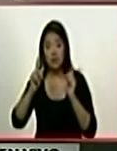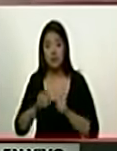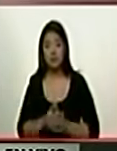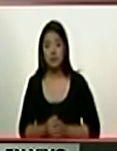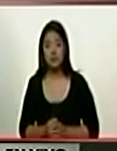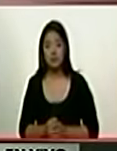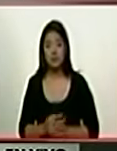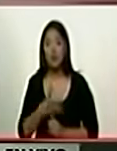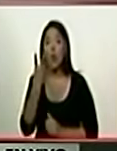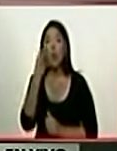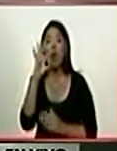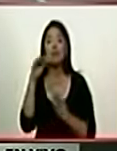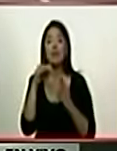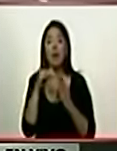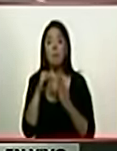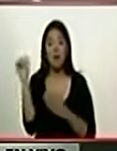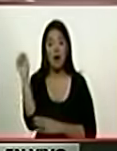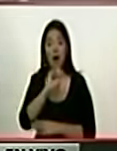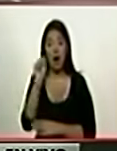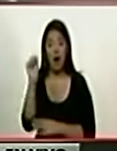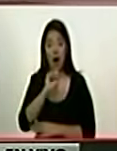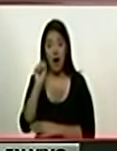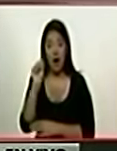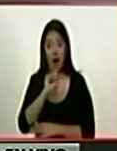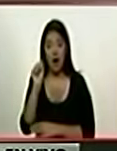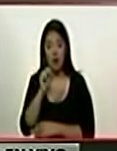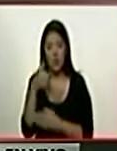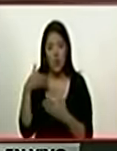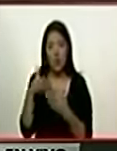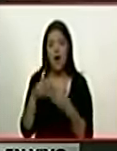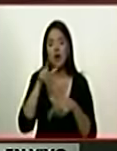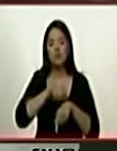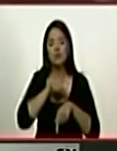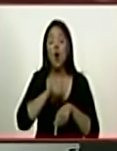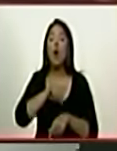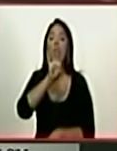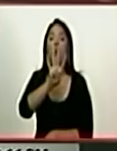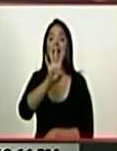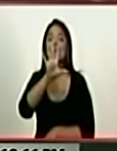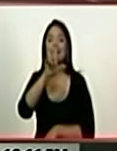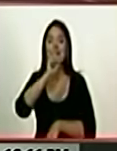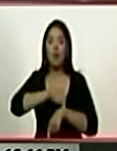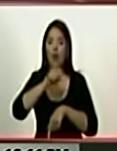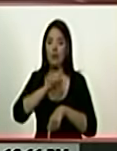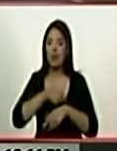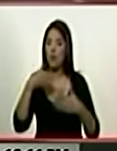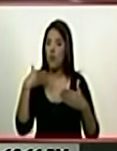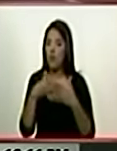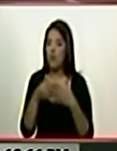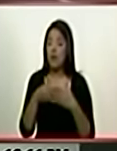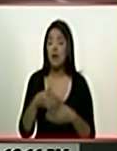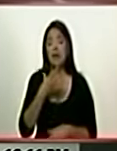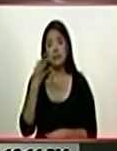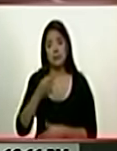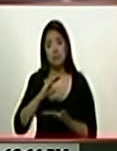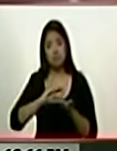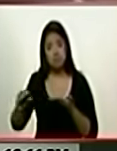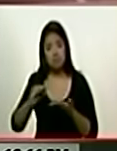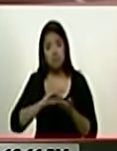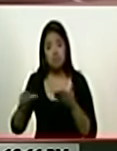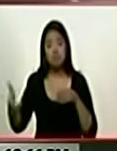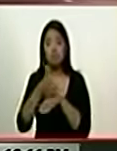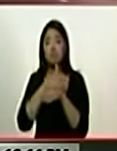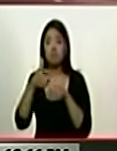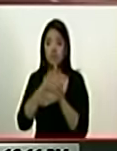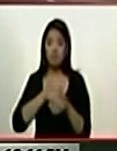40.000 vehículos al día se ahorre 45 minutos de tiempo. Es una inversión que ha hecho el gobierno bolivariano